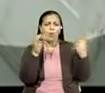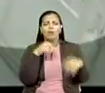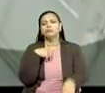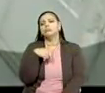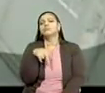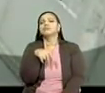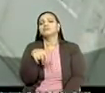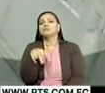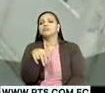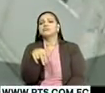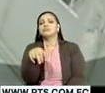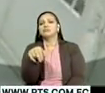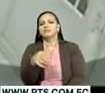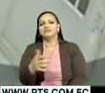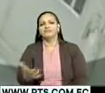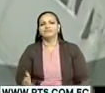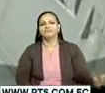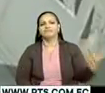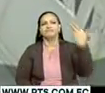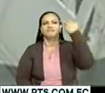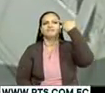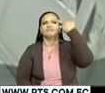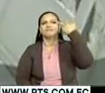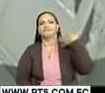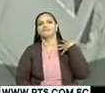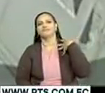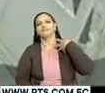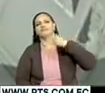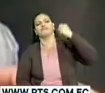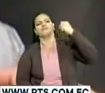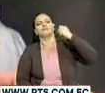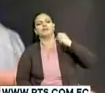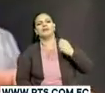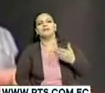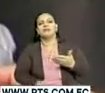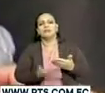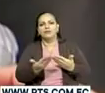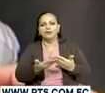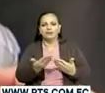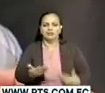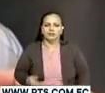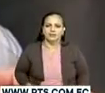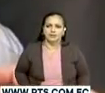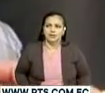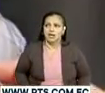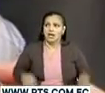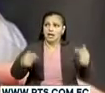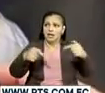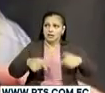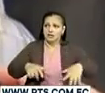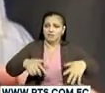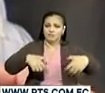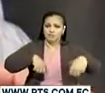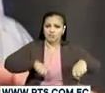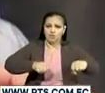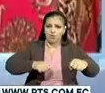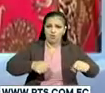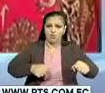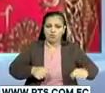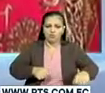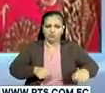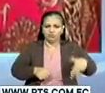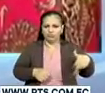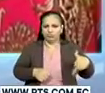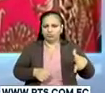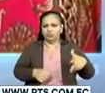en cuestión de segundos. Aquí siempre ha habido robos que andan en moto, al que ven con el celular, se lo van llevando. En esta